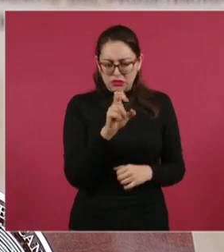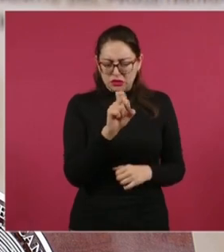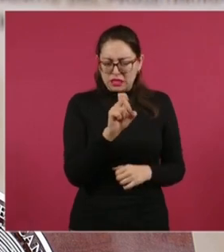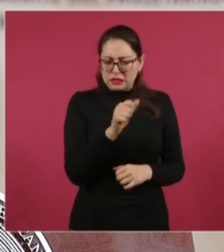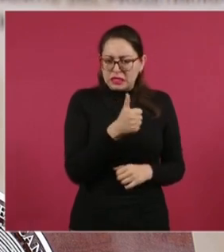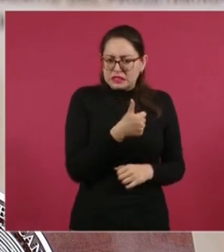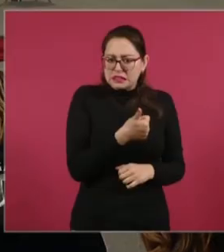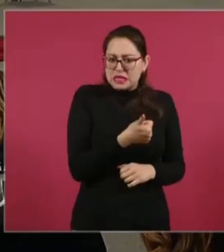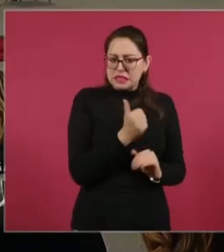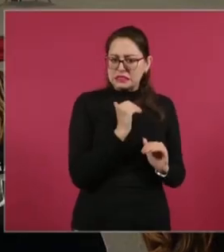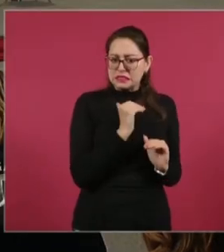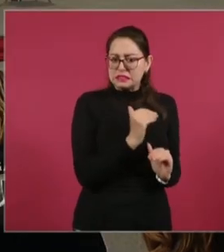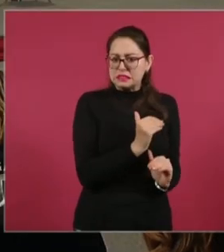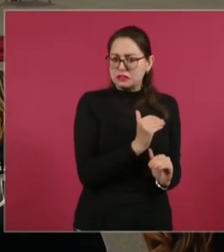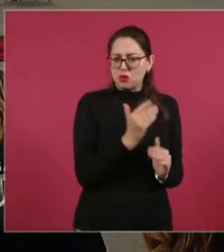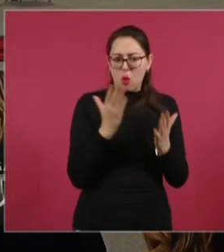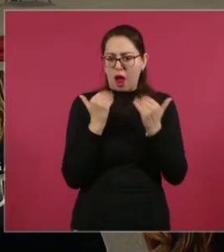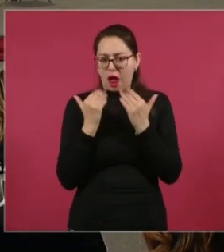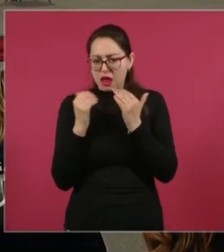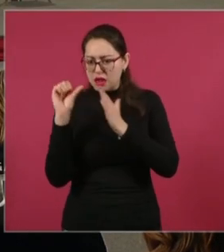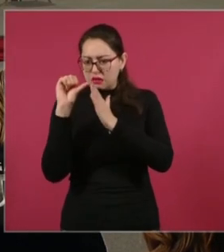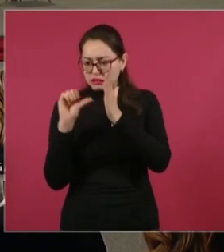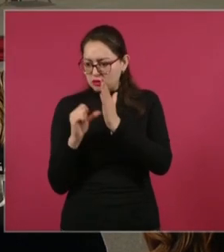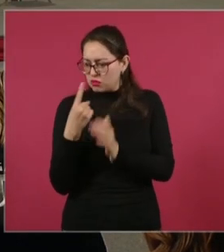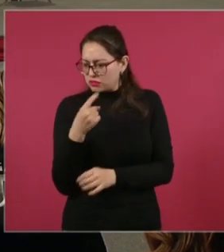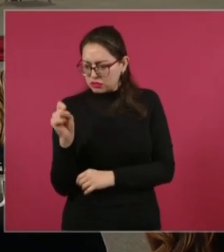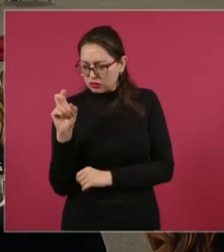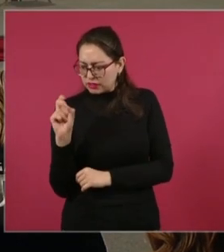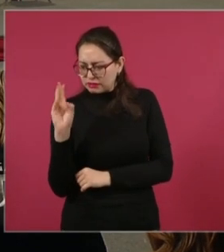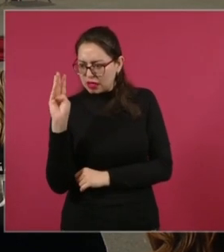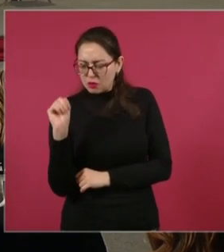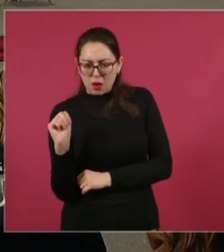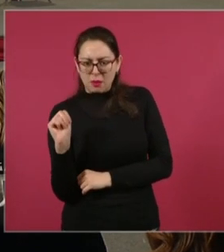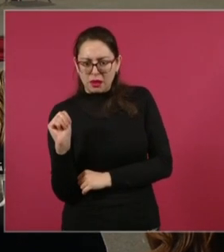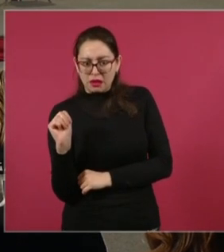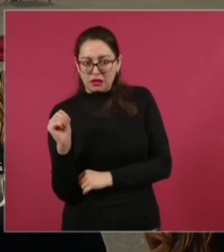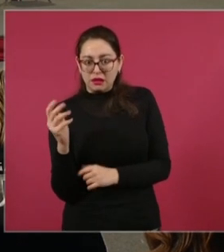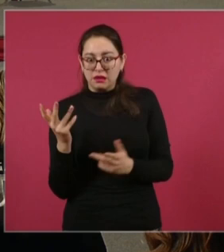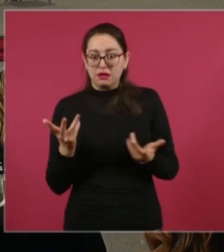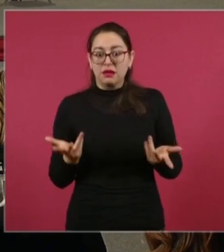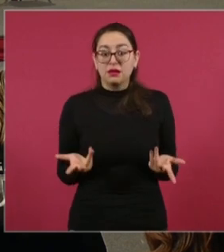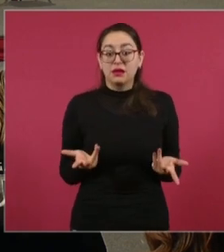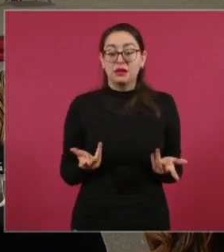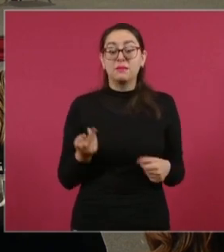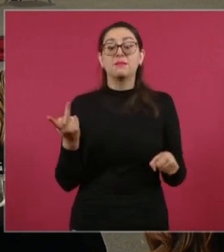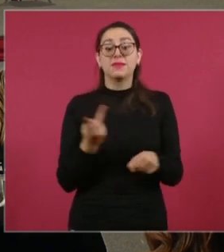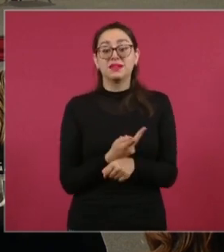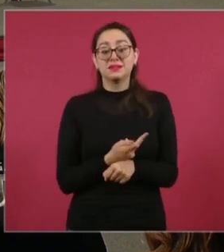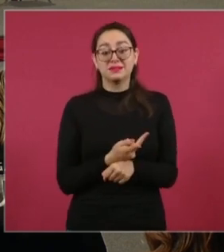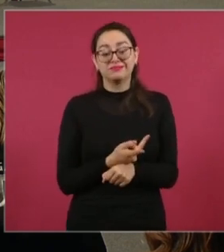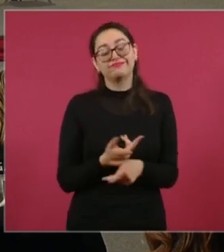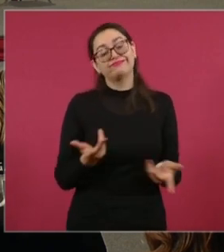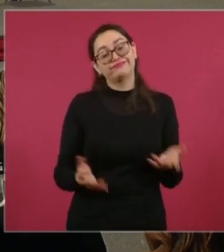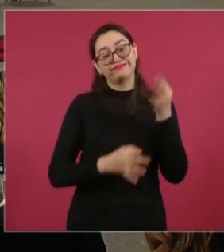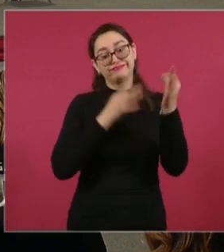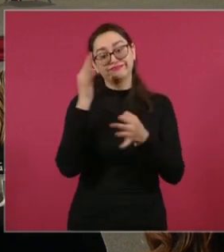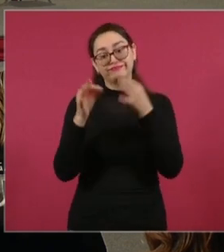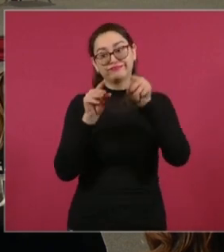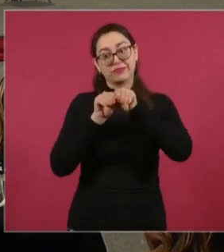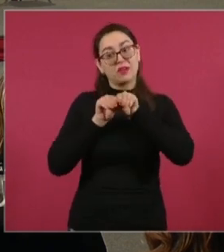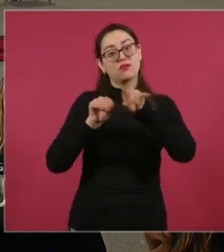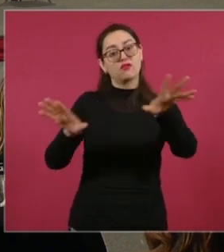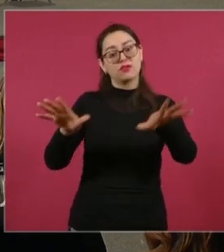completamente hechiza, falsa. Es un invento para asustar a la gente que no está informada. Les decimos que es falso